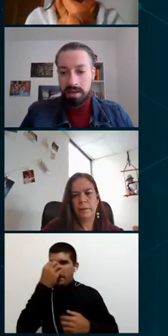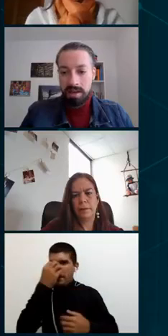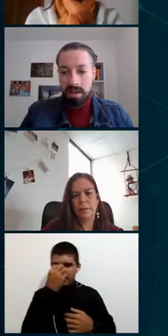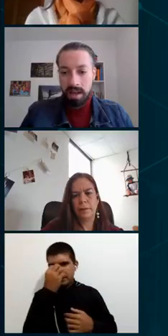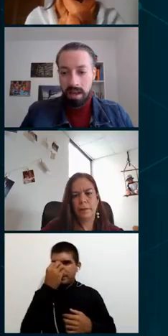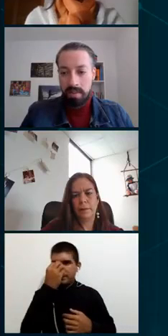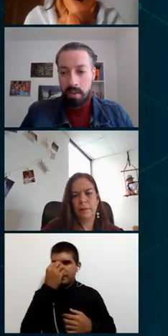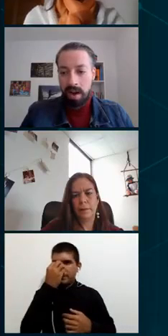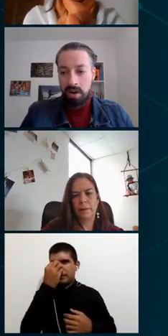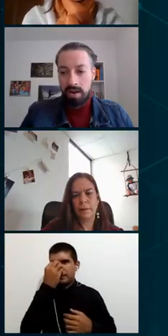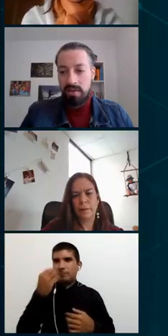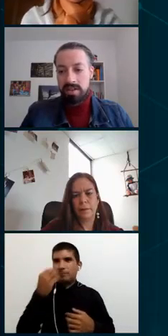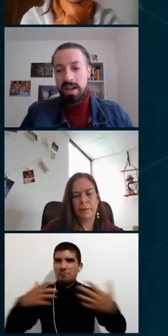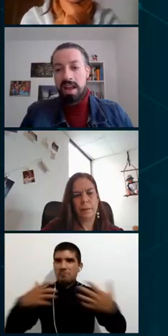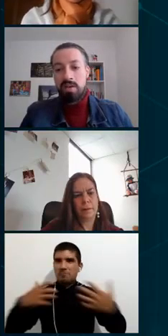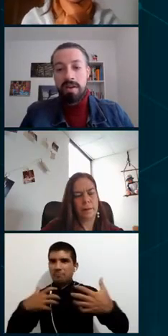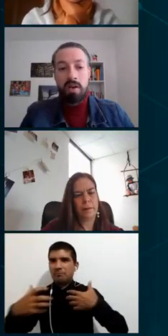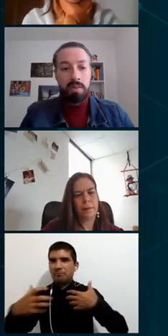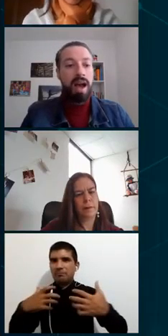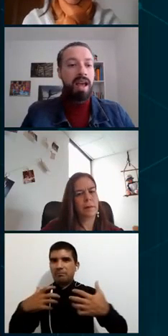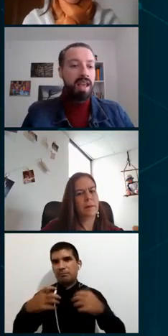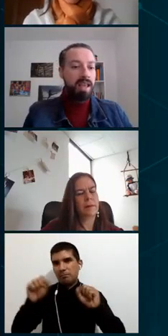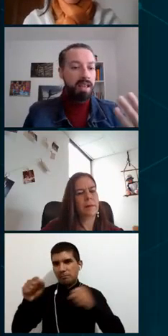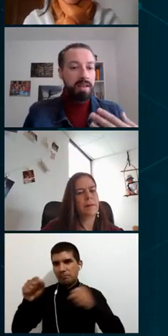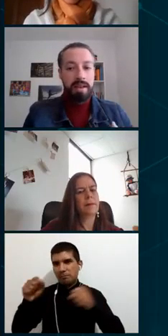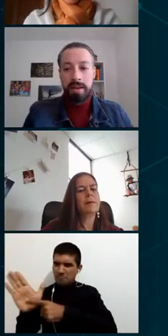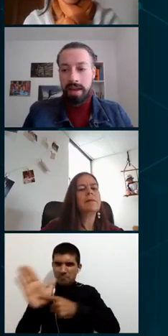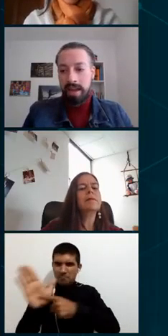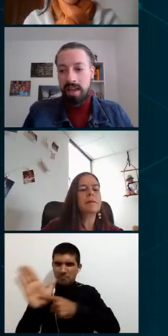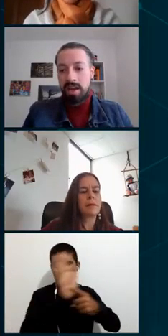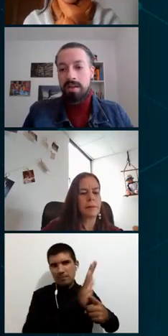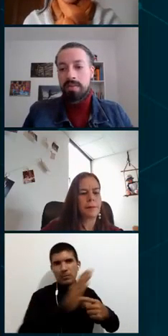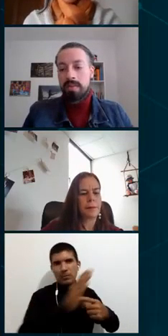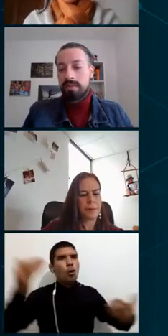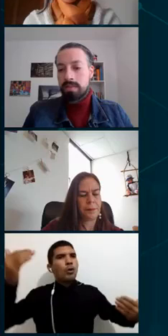también poderlo reforzar de alguna forma y